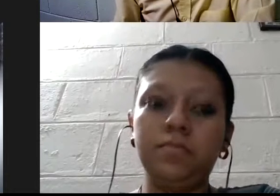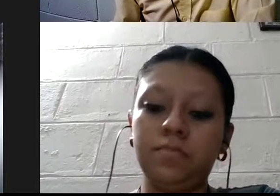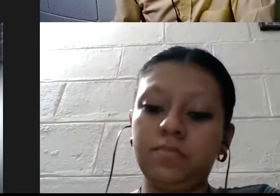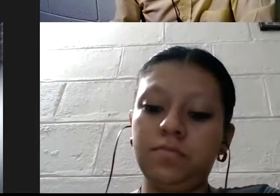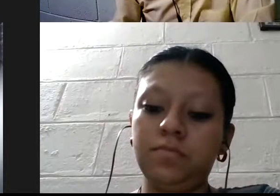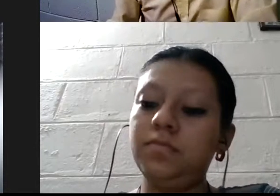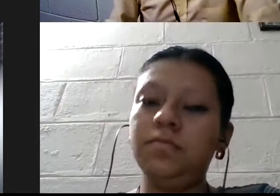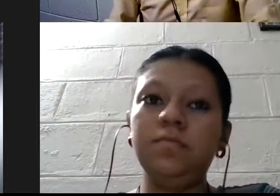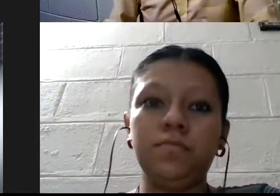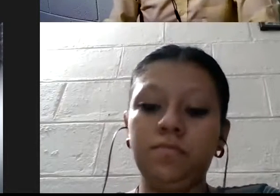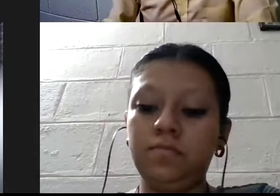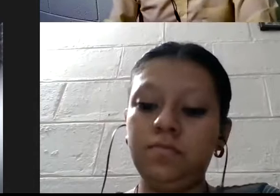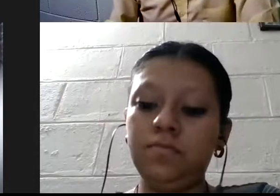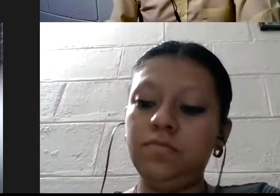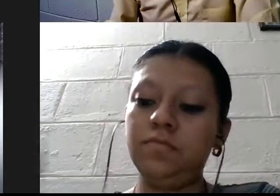Tomorrow night.